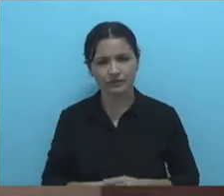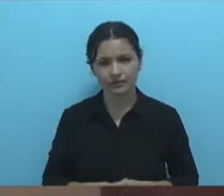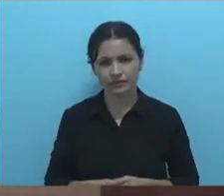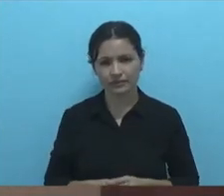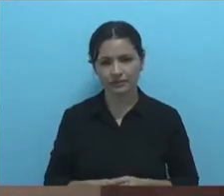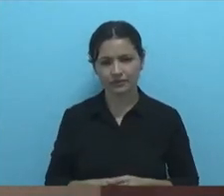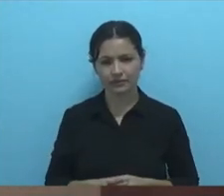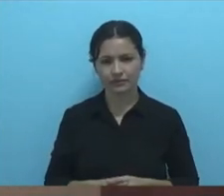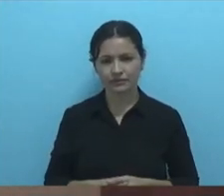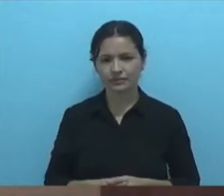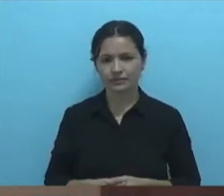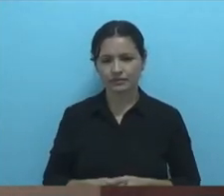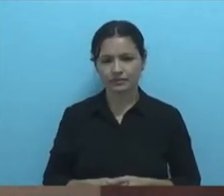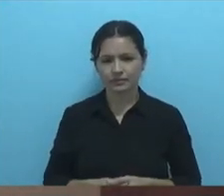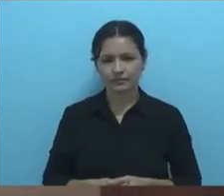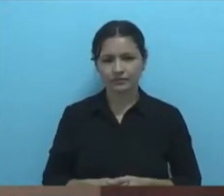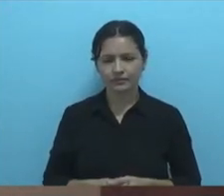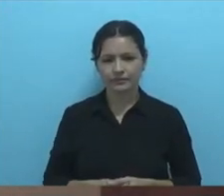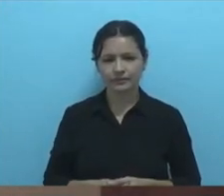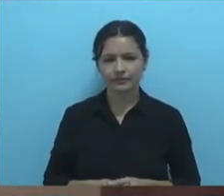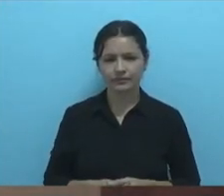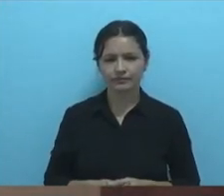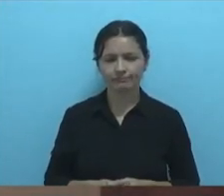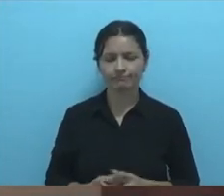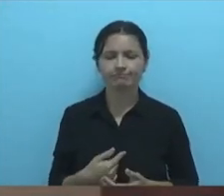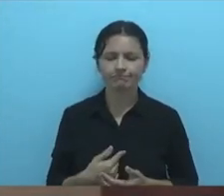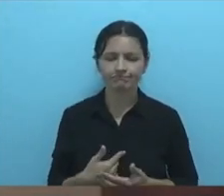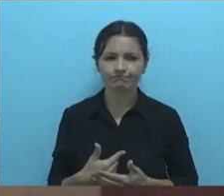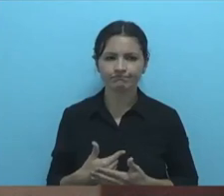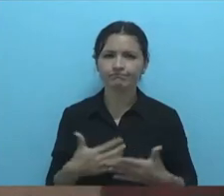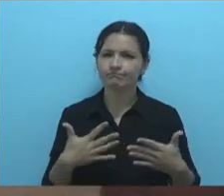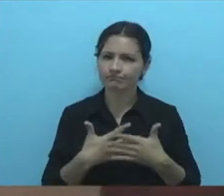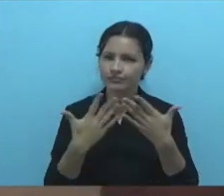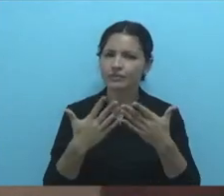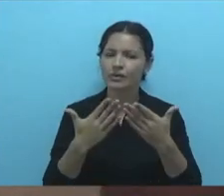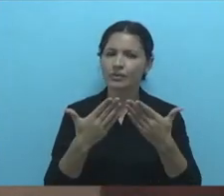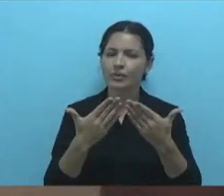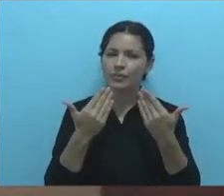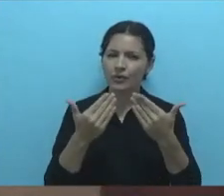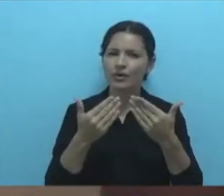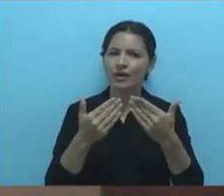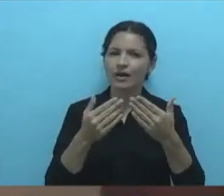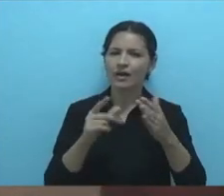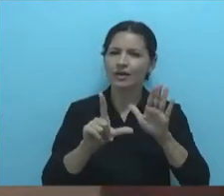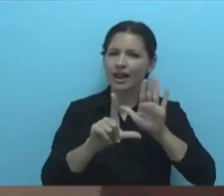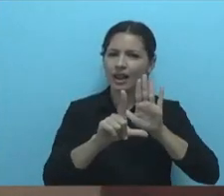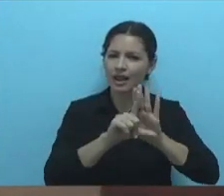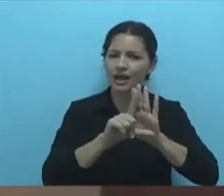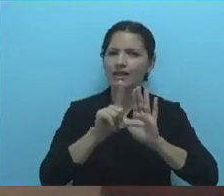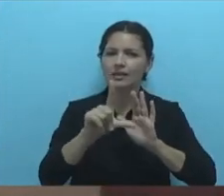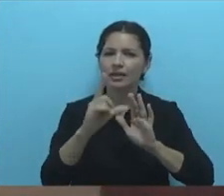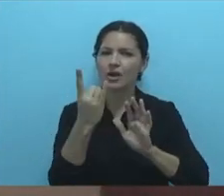o del gobernante de turno Así que En buena hora que tengamos una ley Lucio que esté